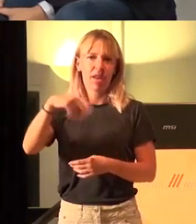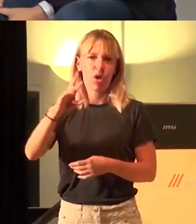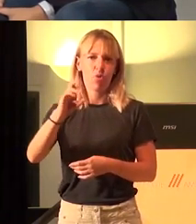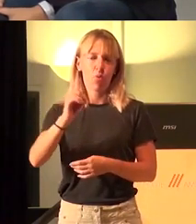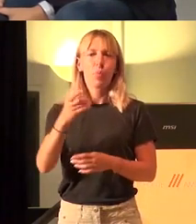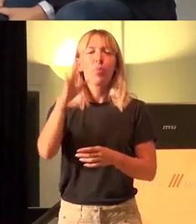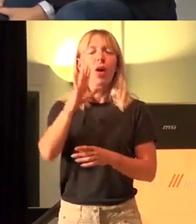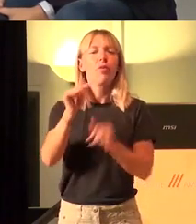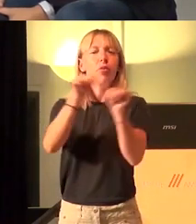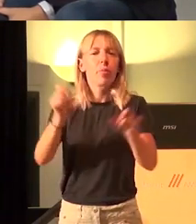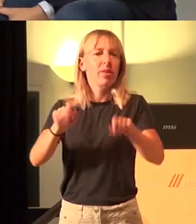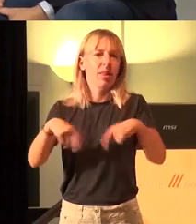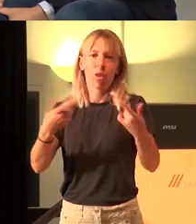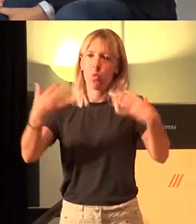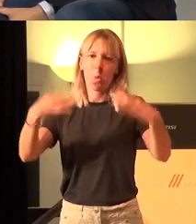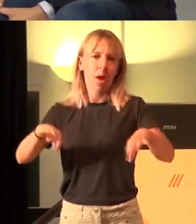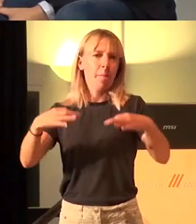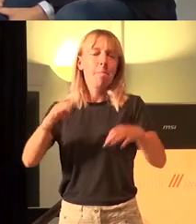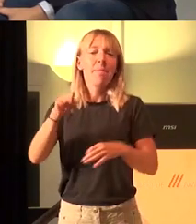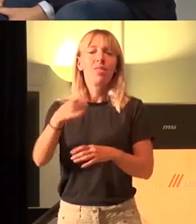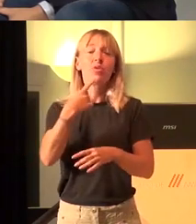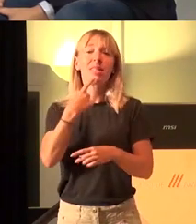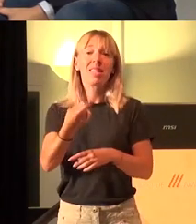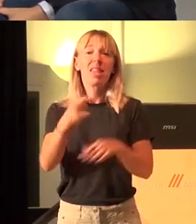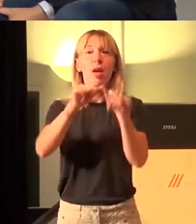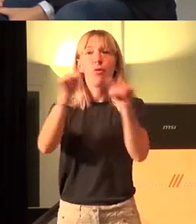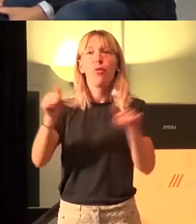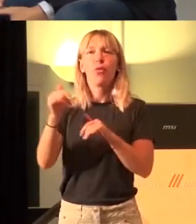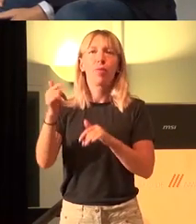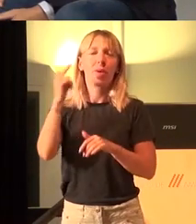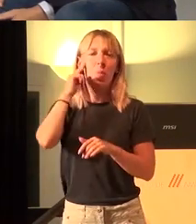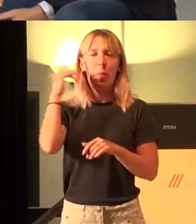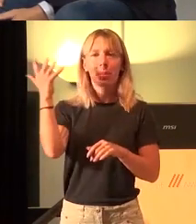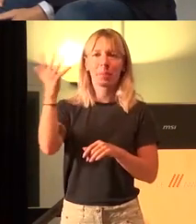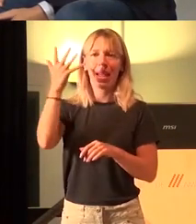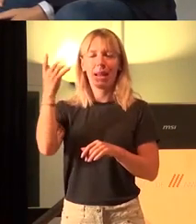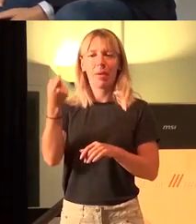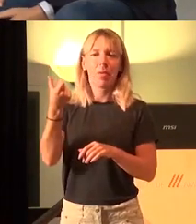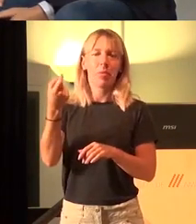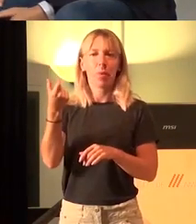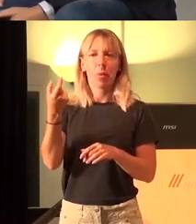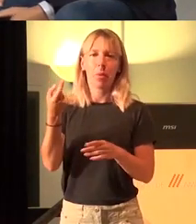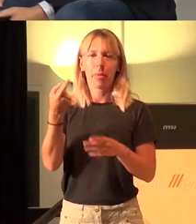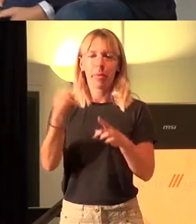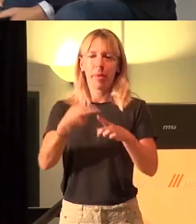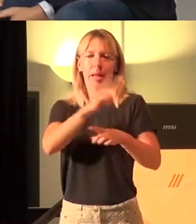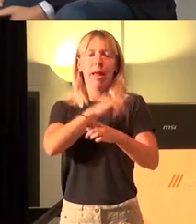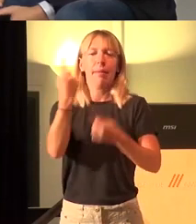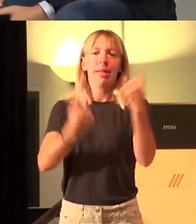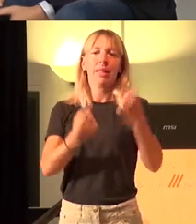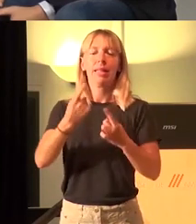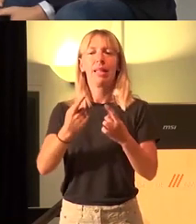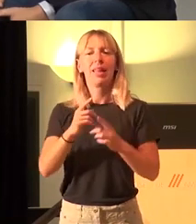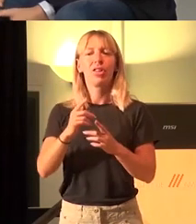parece una manera muy natural. Eso que decimos de una manera elevada y un poco histriónica a veces de